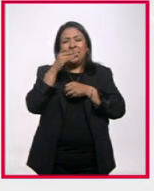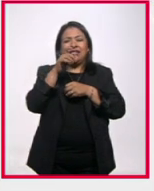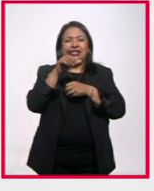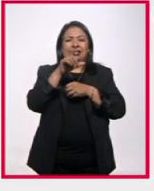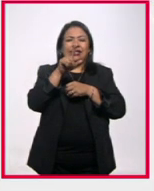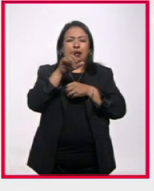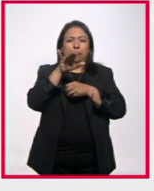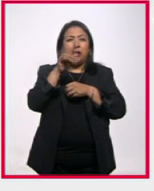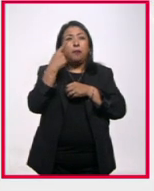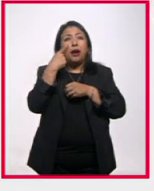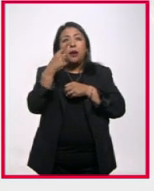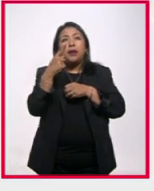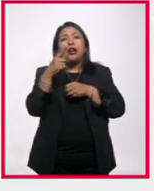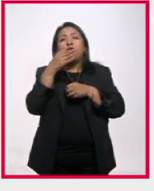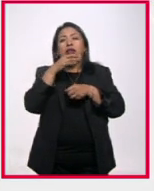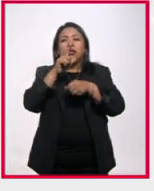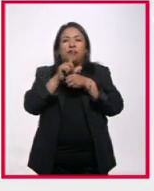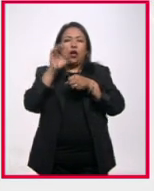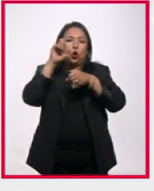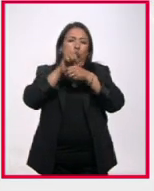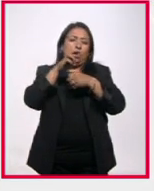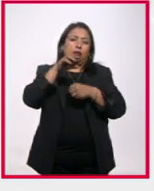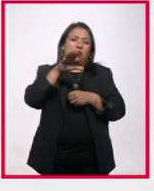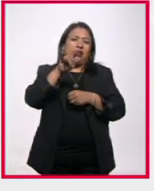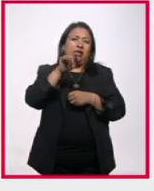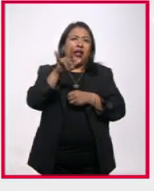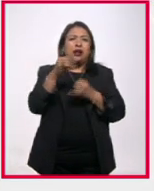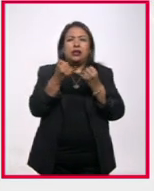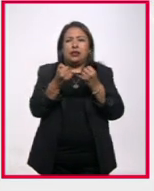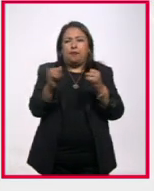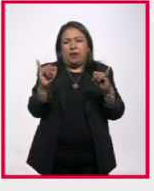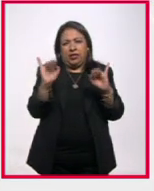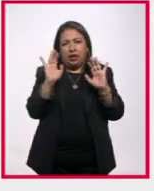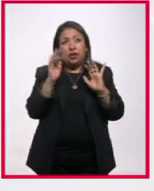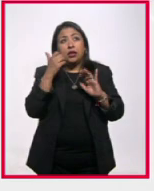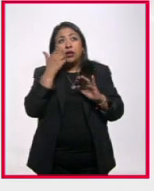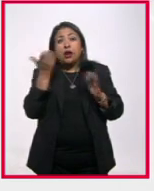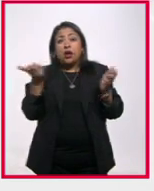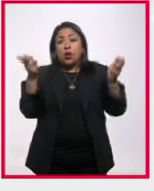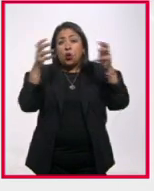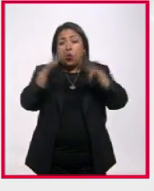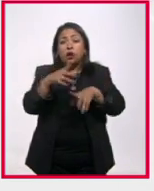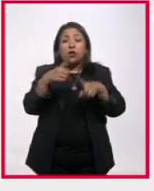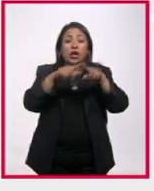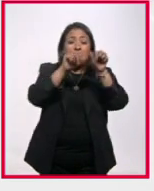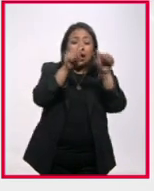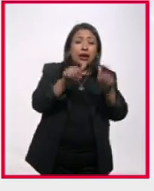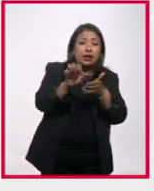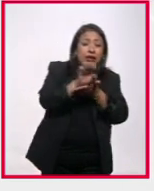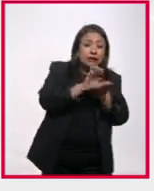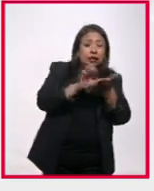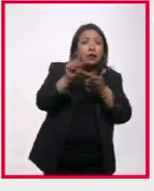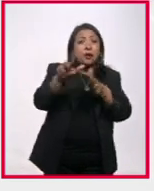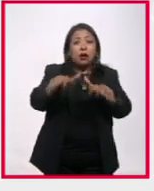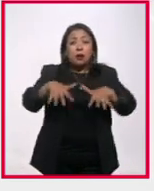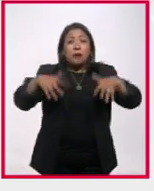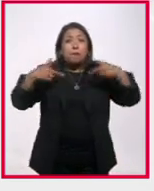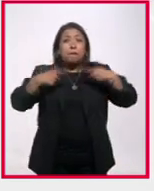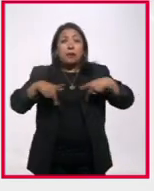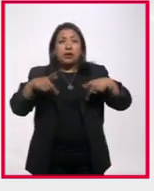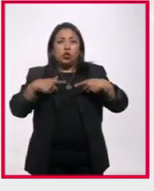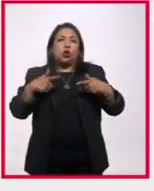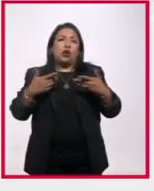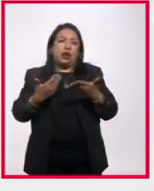Festival Cultural Mictlán, evento de carácter independiente que propicia el encuentro entre las artes escénicas y el público local